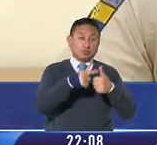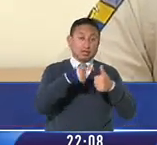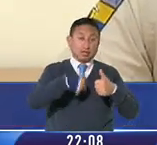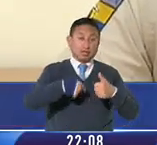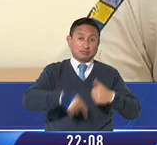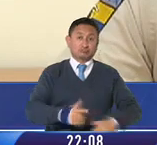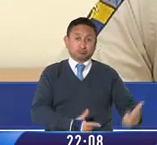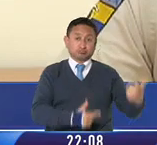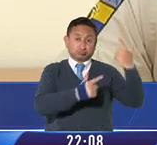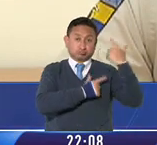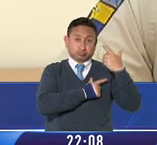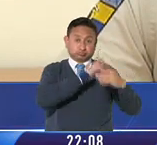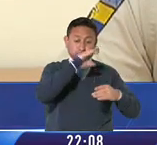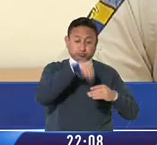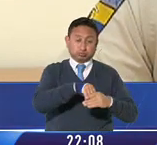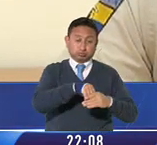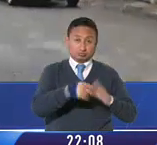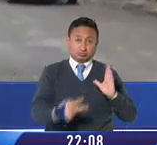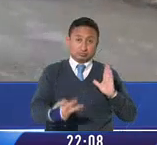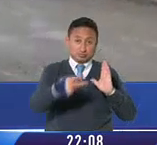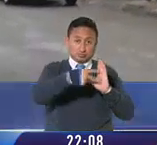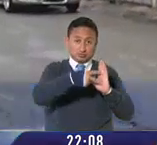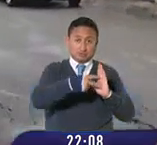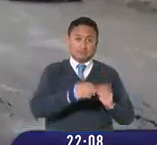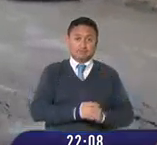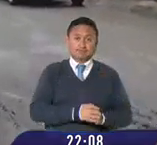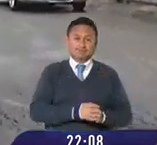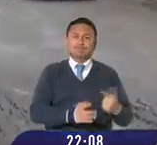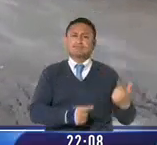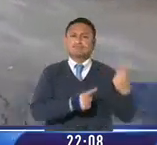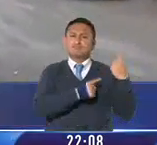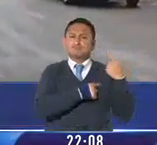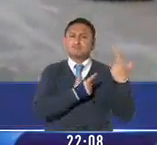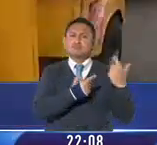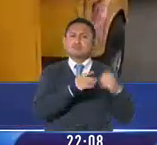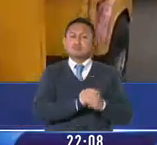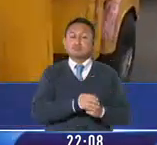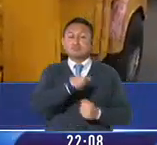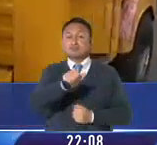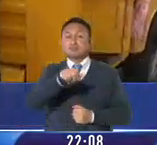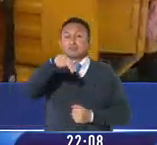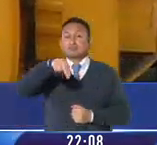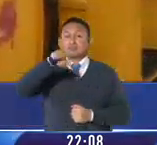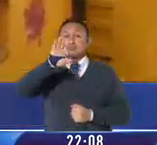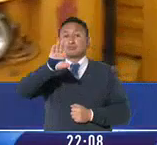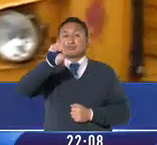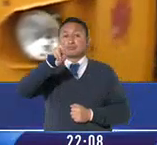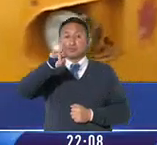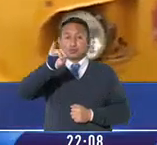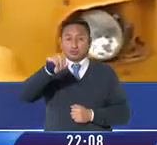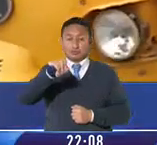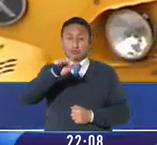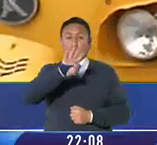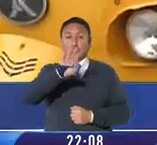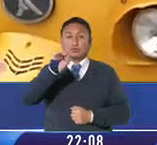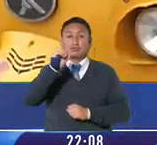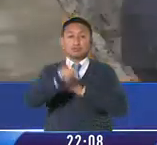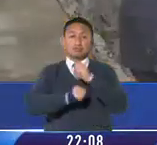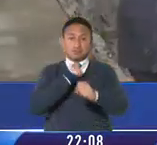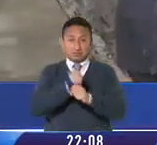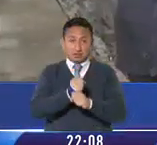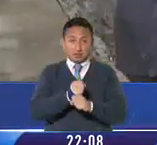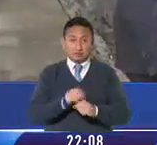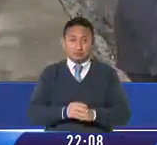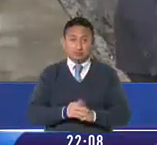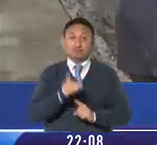y estaba en servicio activo. El uniformado fue identificado como Antonio Fabricio L., de 40 años de edad, quien fue